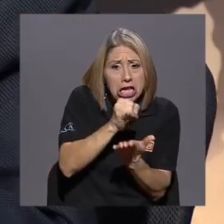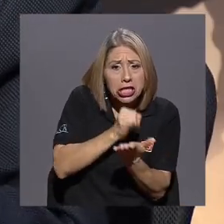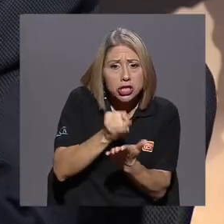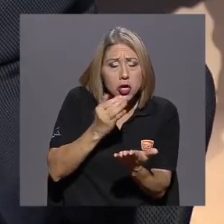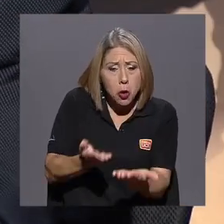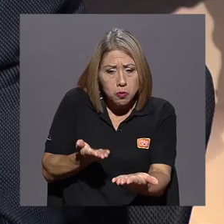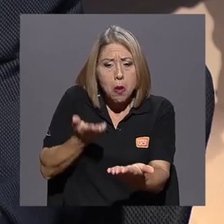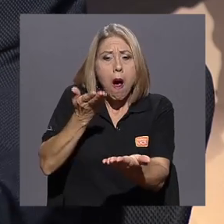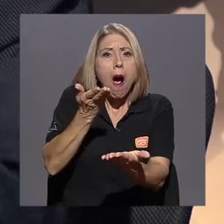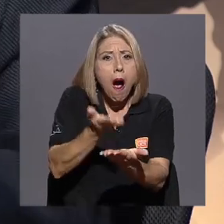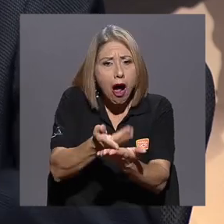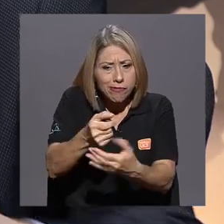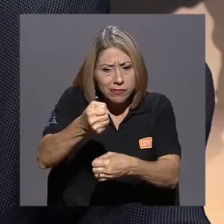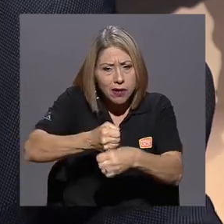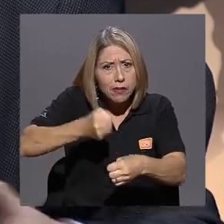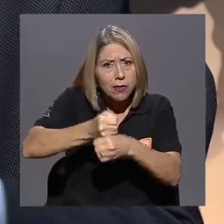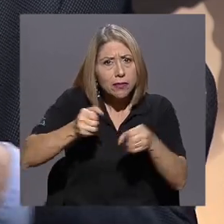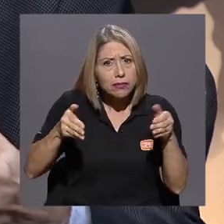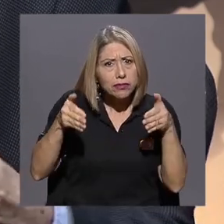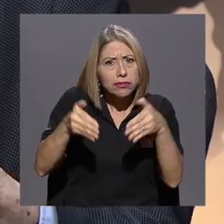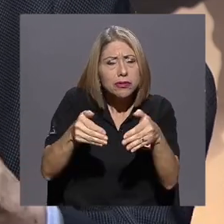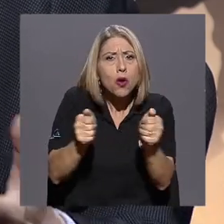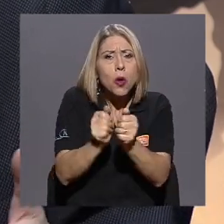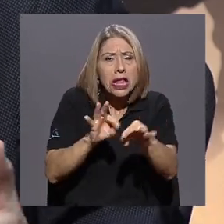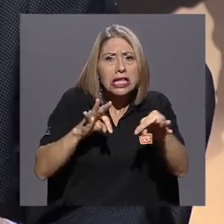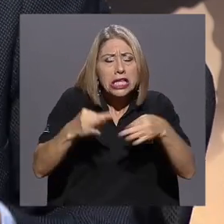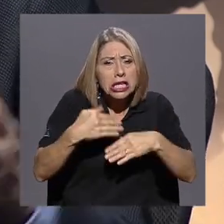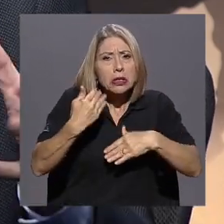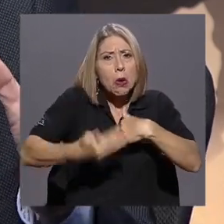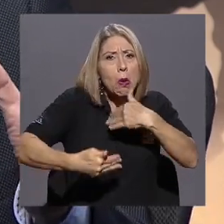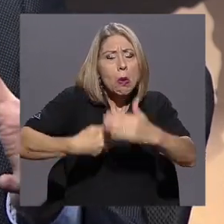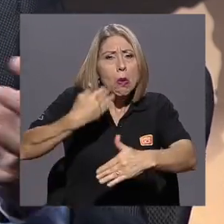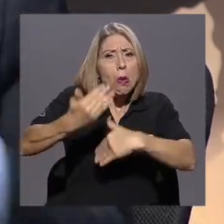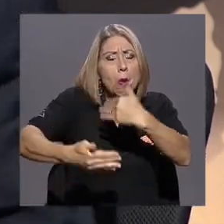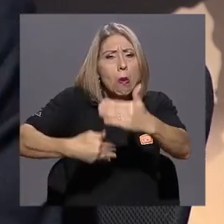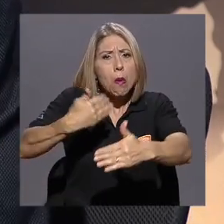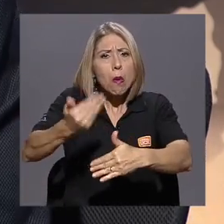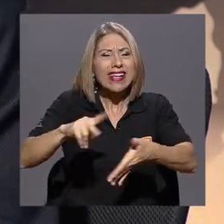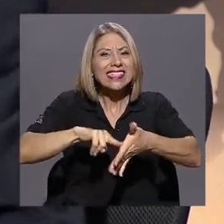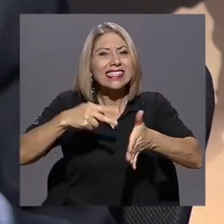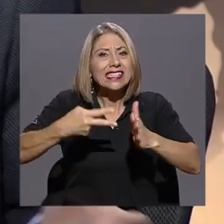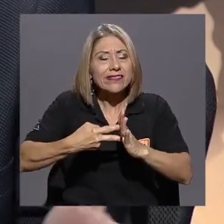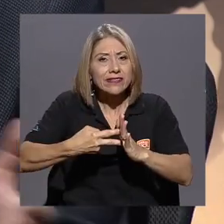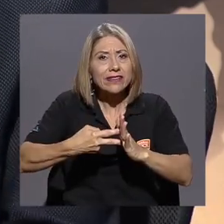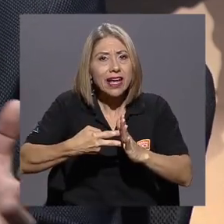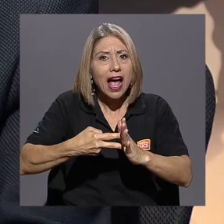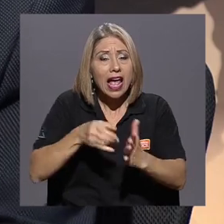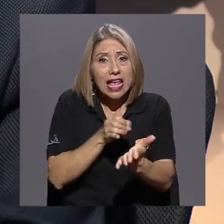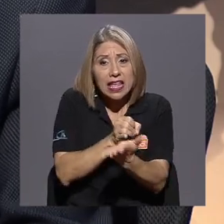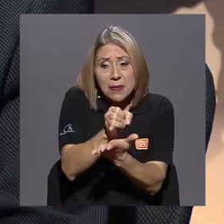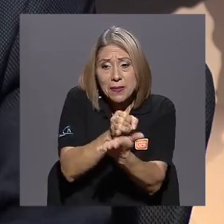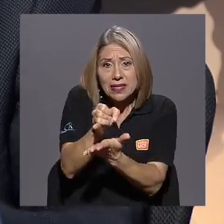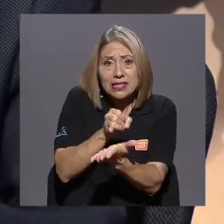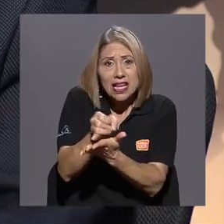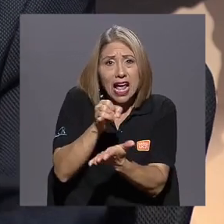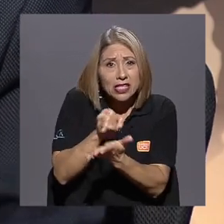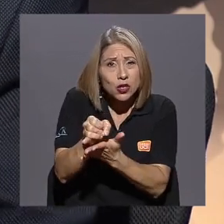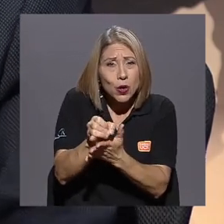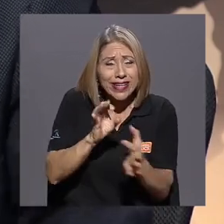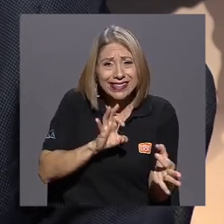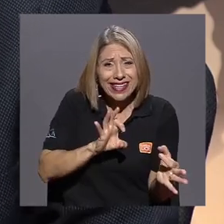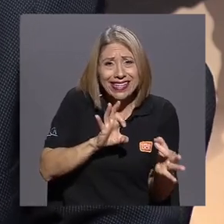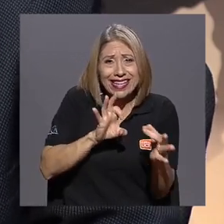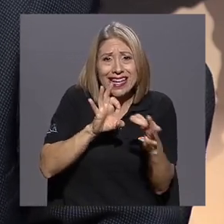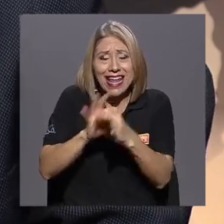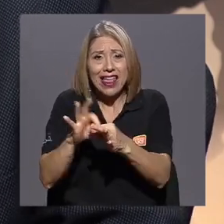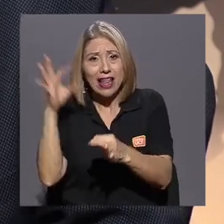ese anteproyecto de investigación en talleres a lo largo, y eso significa que la investigación, como lo decía Nancy, está estrechamente